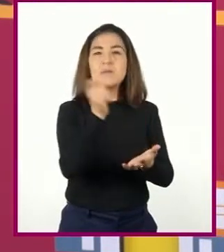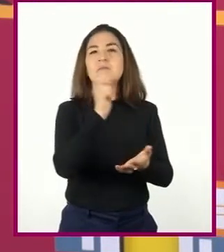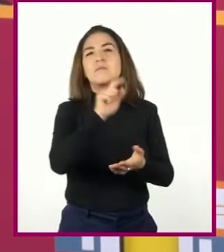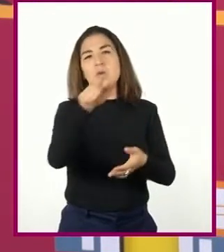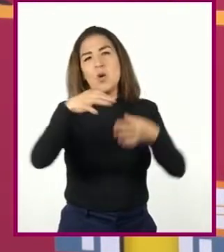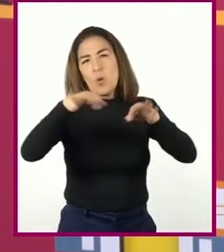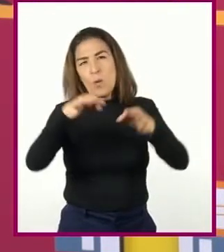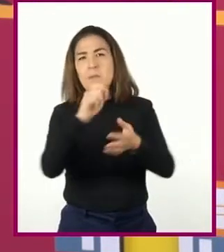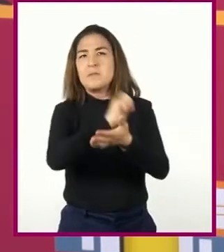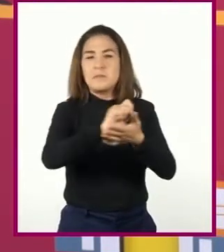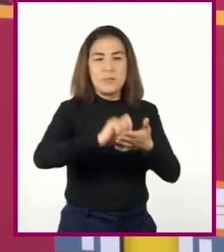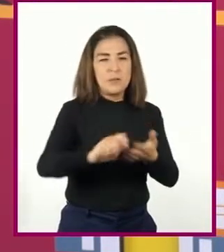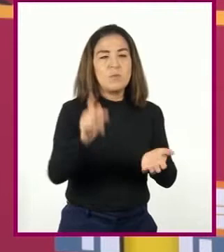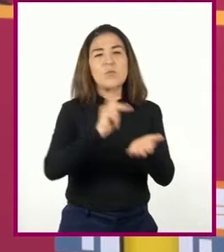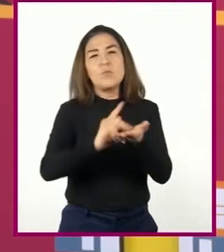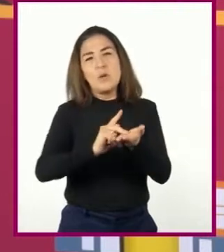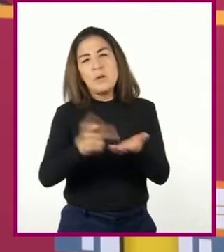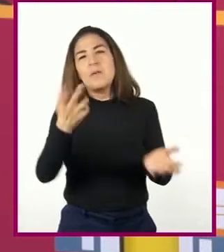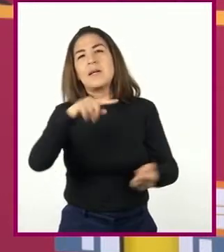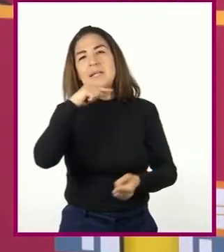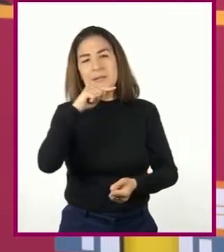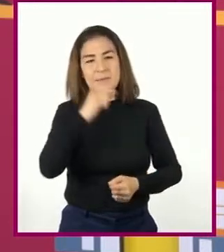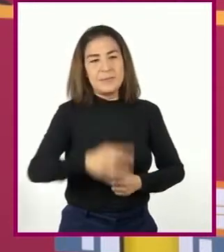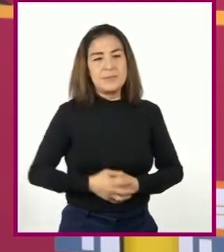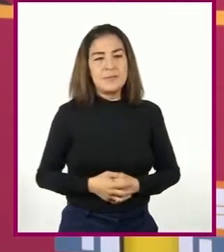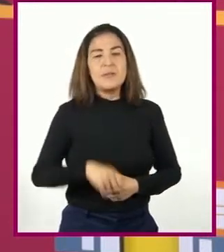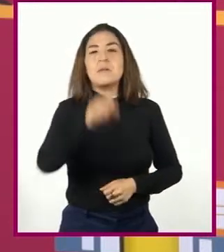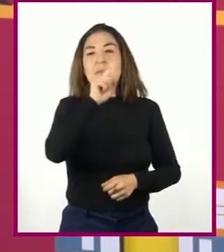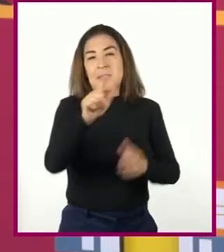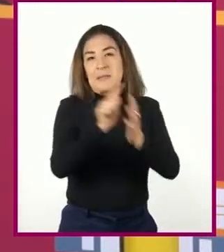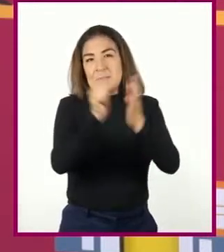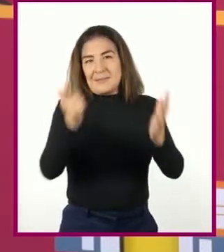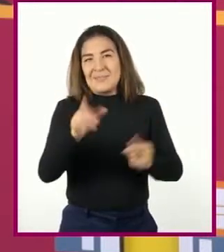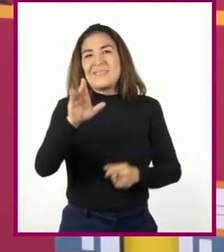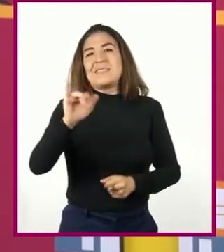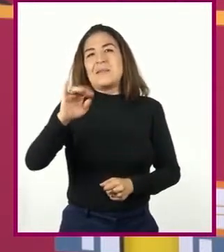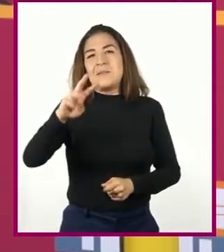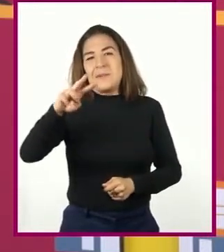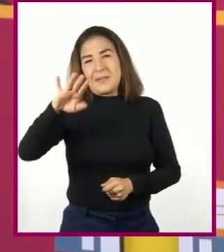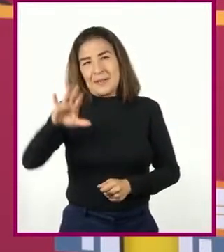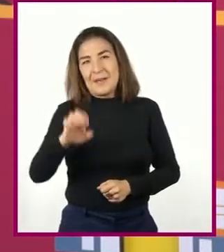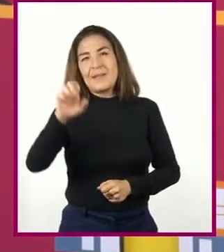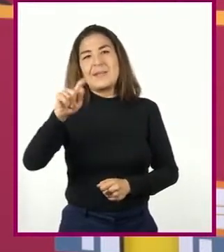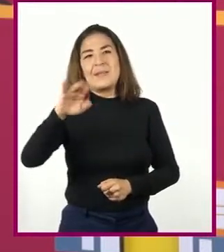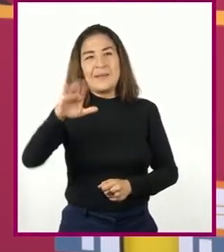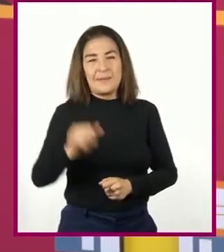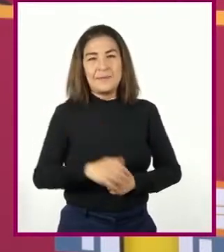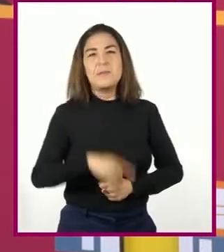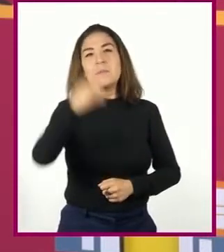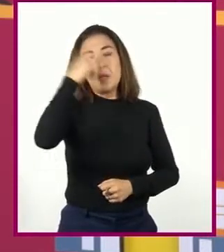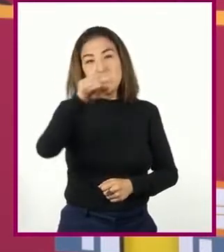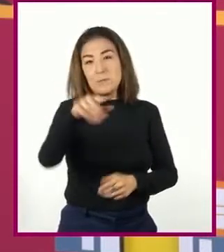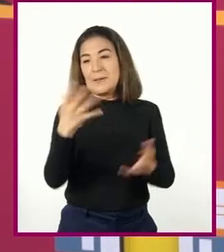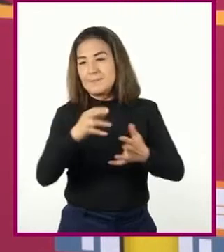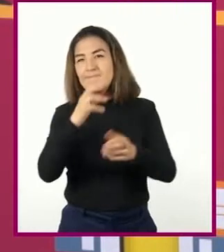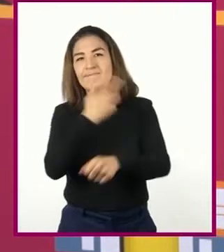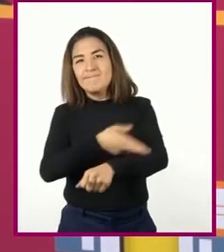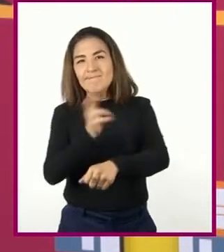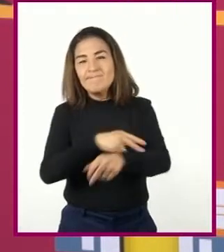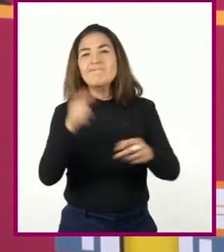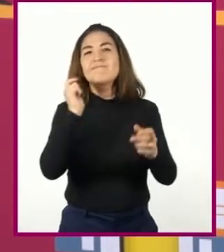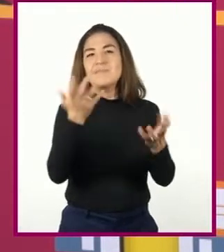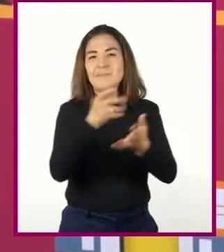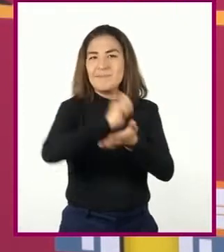hoja para escribir, un bolígrafo o un lápiz, así como su libro de formación cívica y ética, ya que realizarán algunas actividades